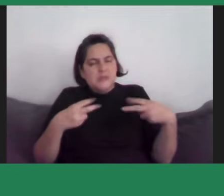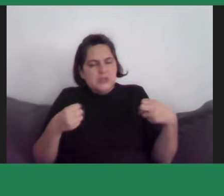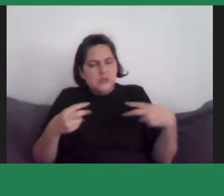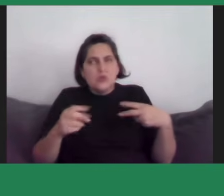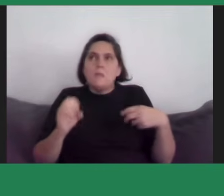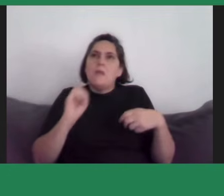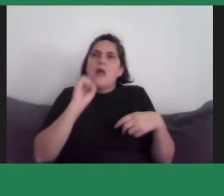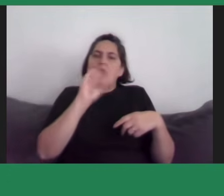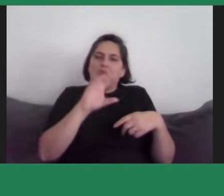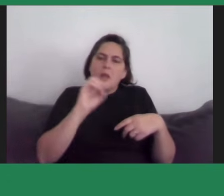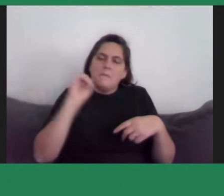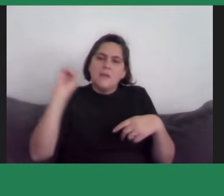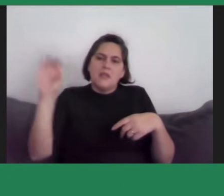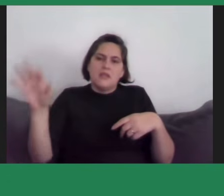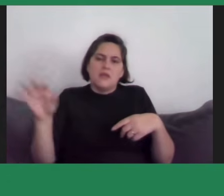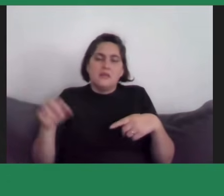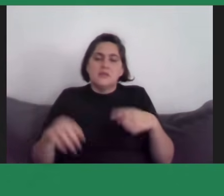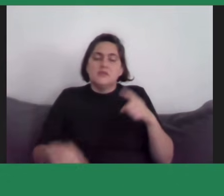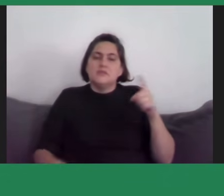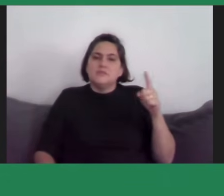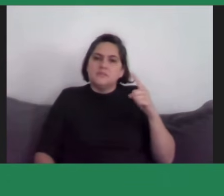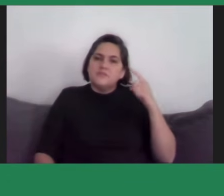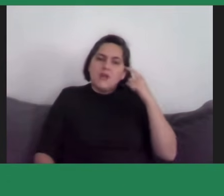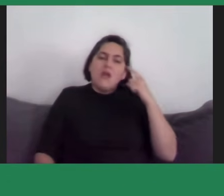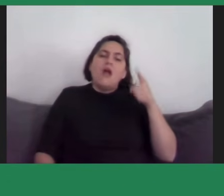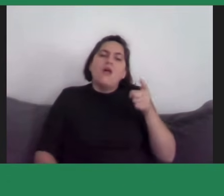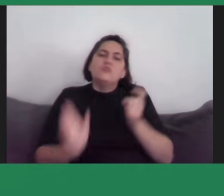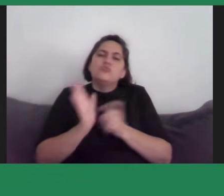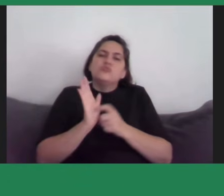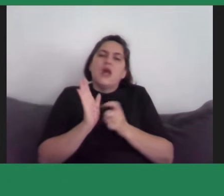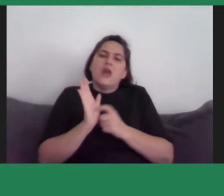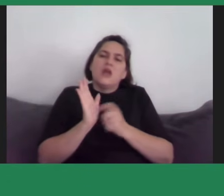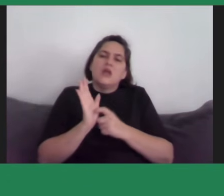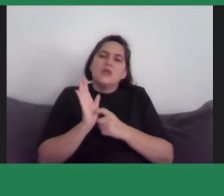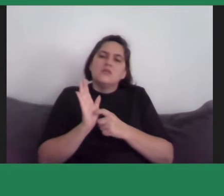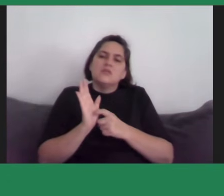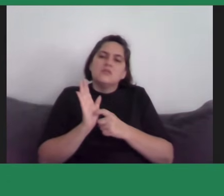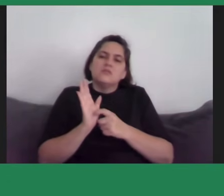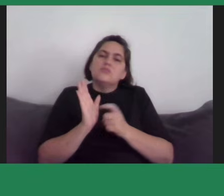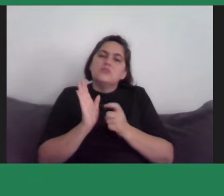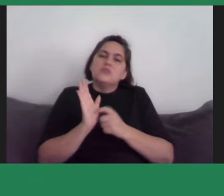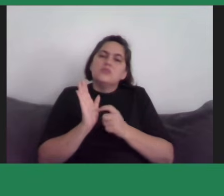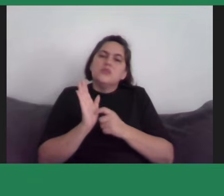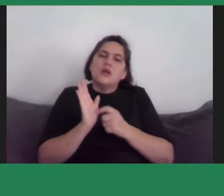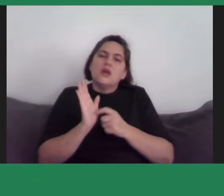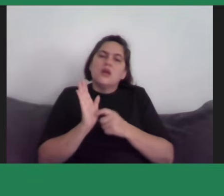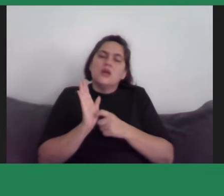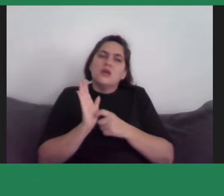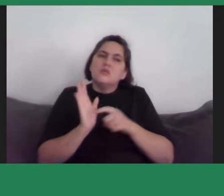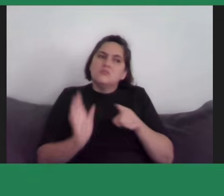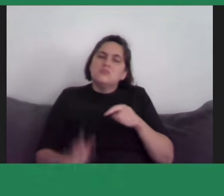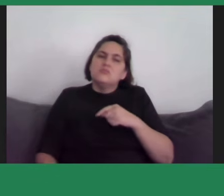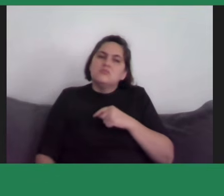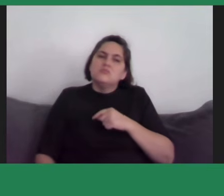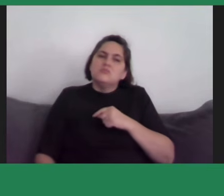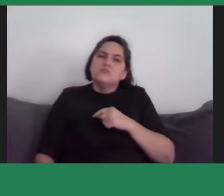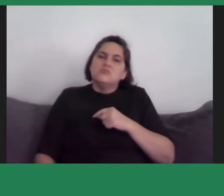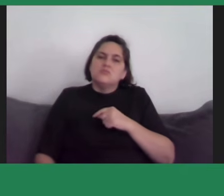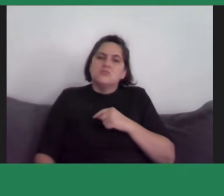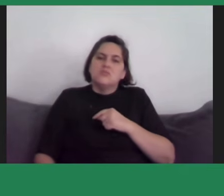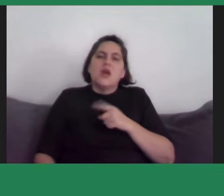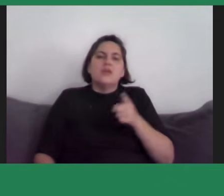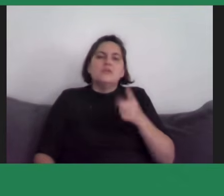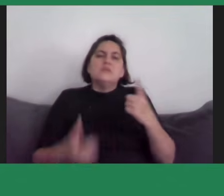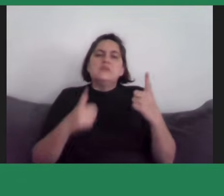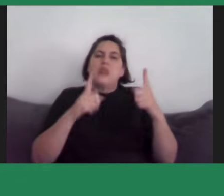que ellos de la puntuación semejante a la que el evaluador hizo y ahí se certifica